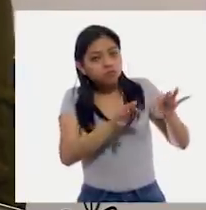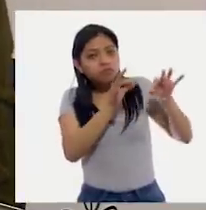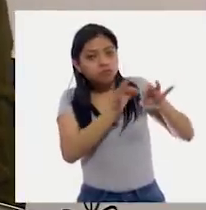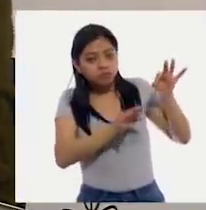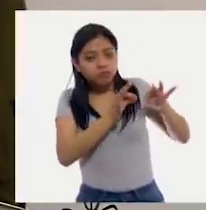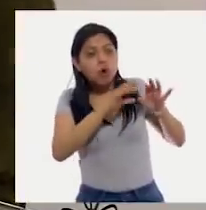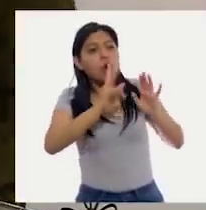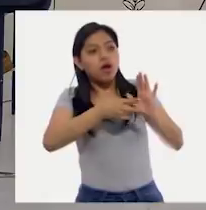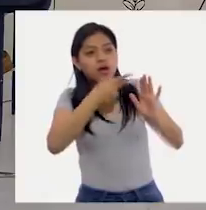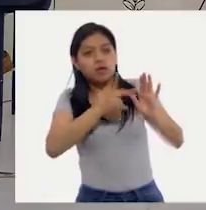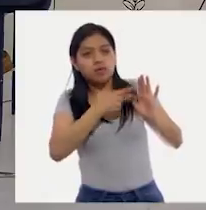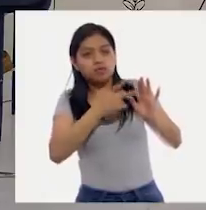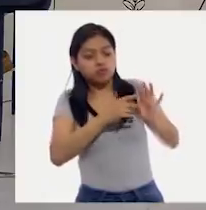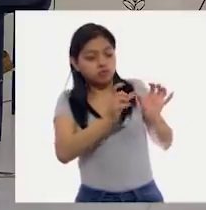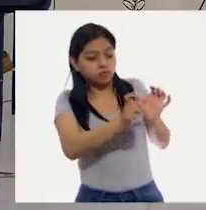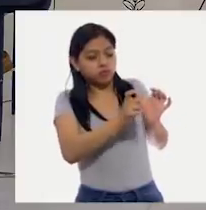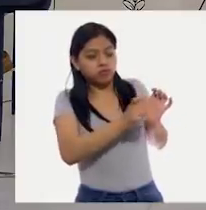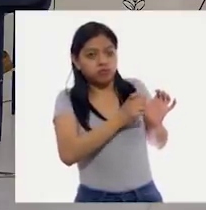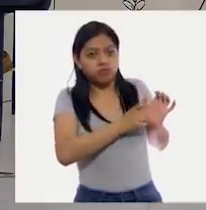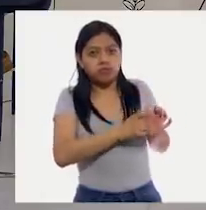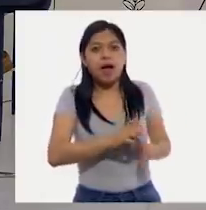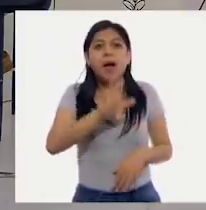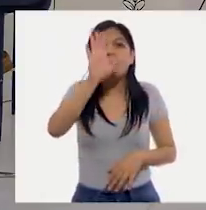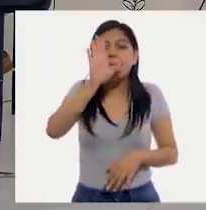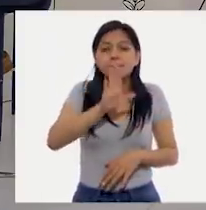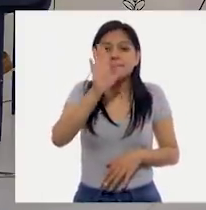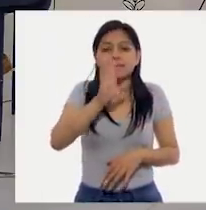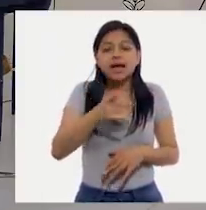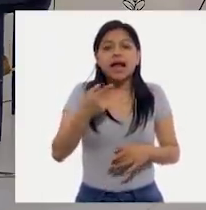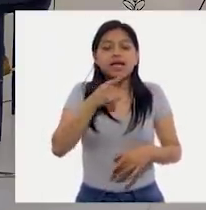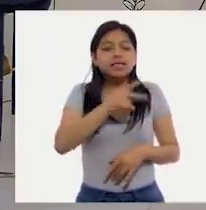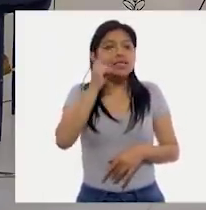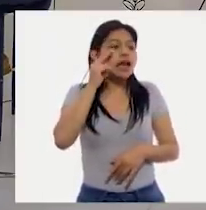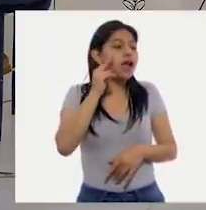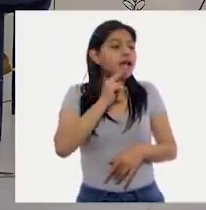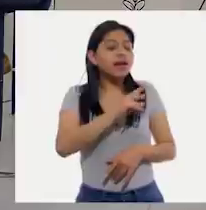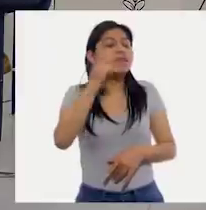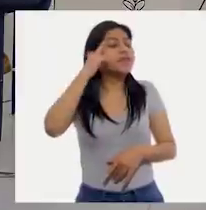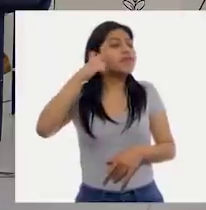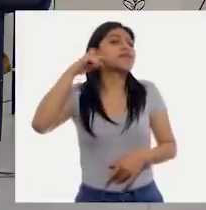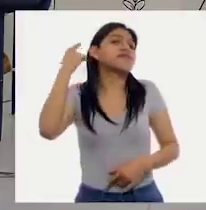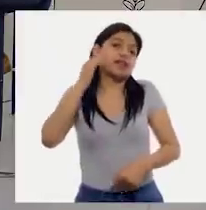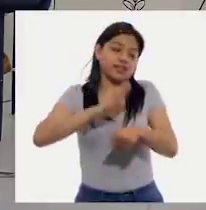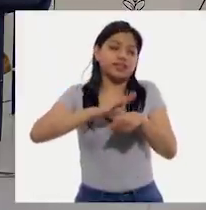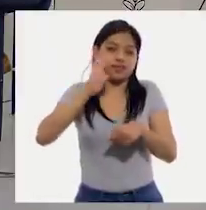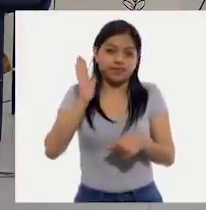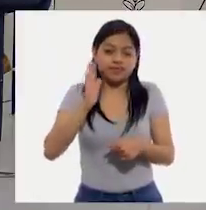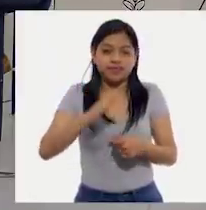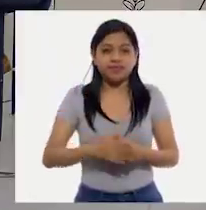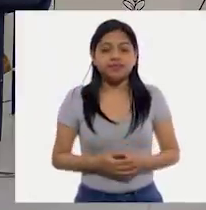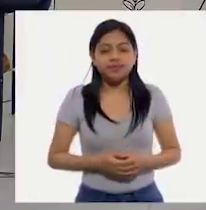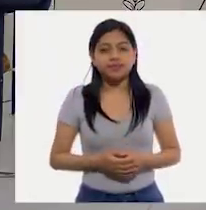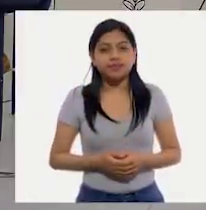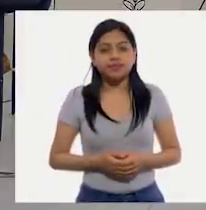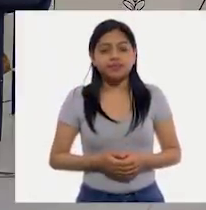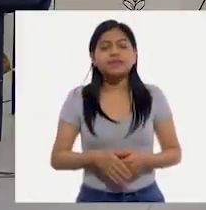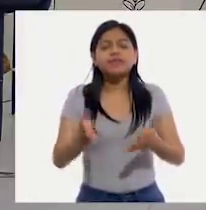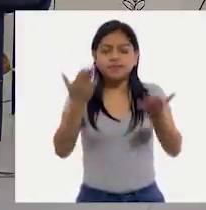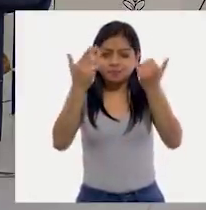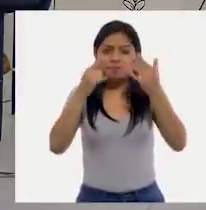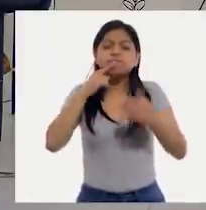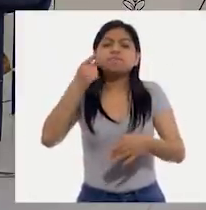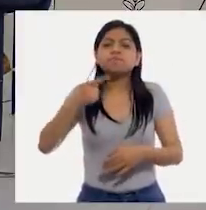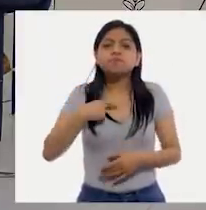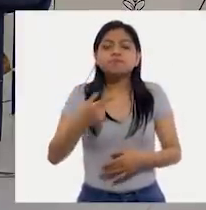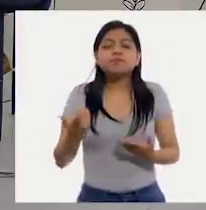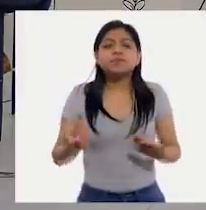determinado tramo del instrumento. Ah, es como una guía. Es una guía visual. Con razón, digo, ¿por qué tocará tan bien? Pues es por esa facilidad. Y también dinos, yo he